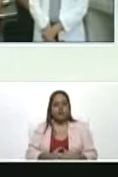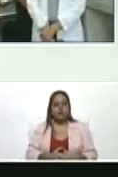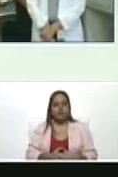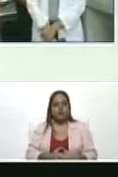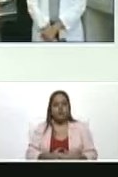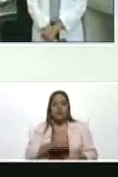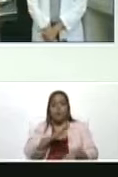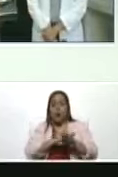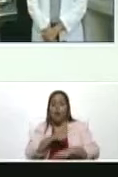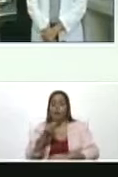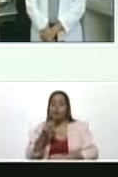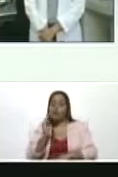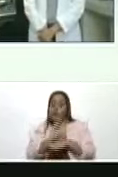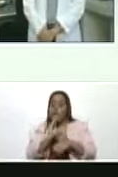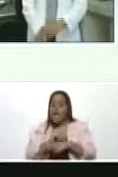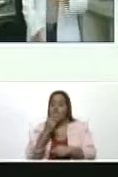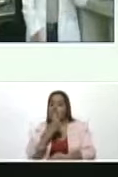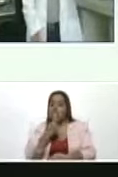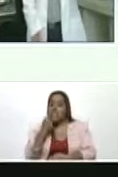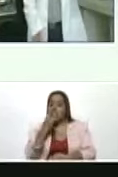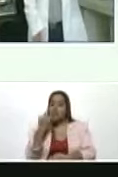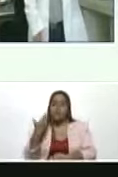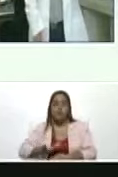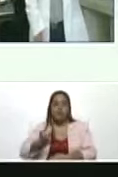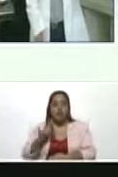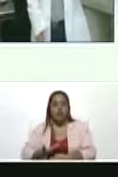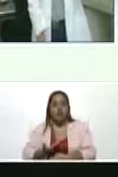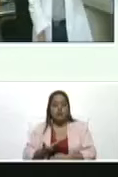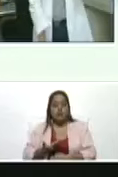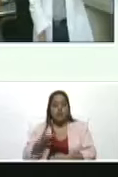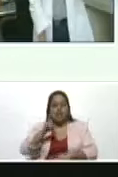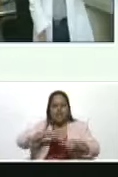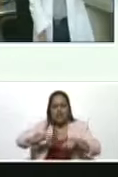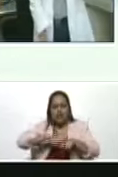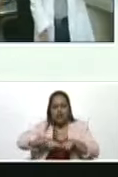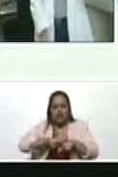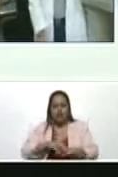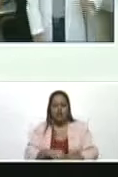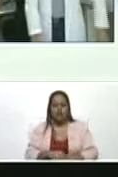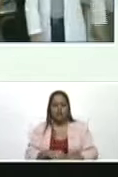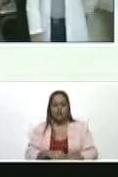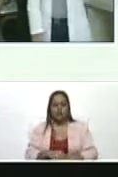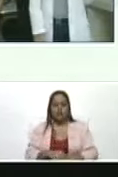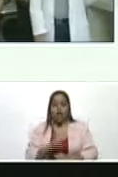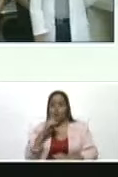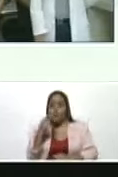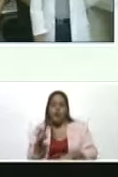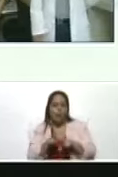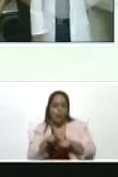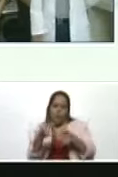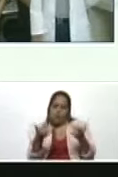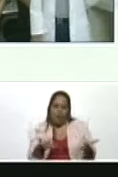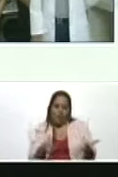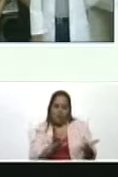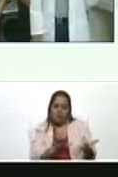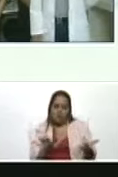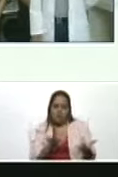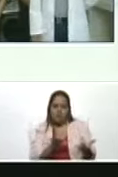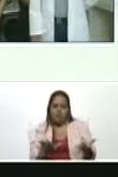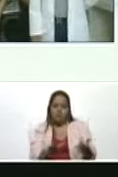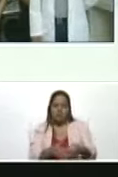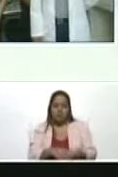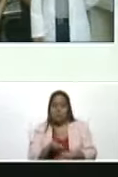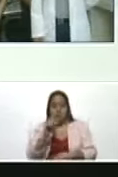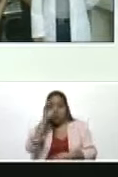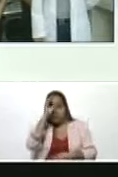porque el cuidado dental, cuando uno era niño, no era como es ahora. No sé